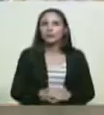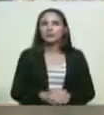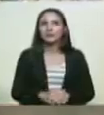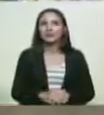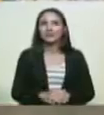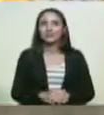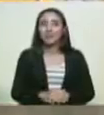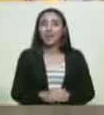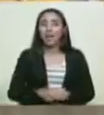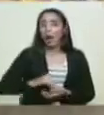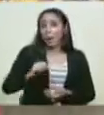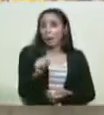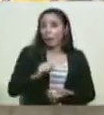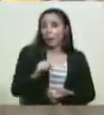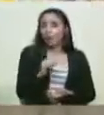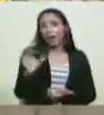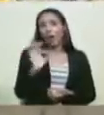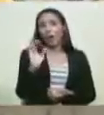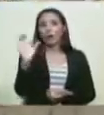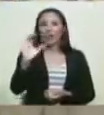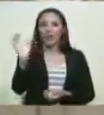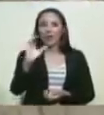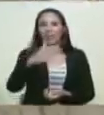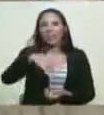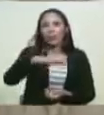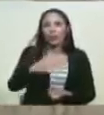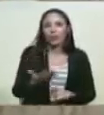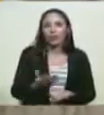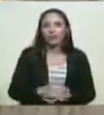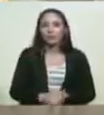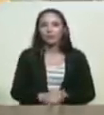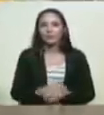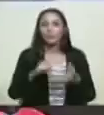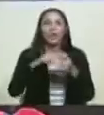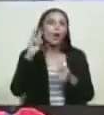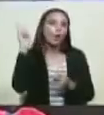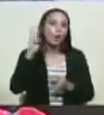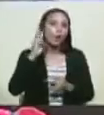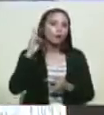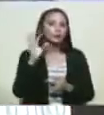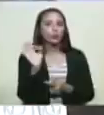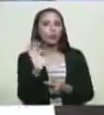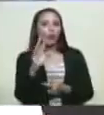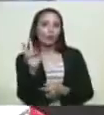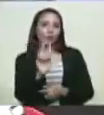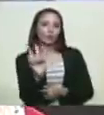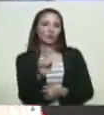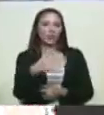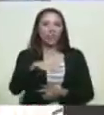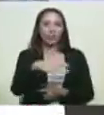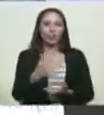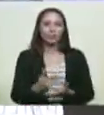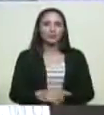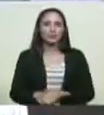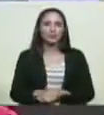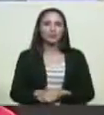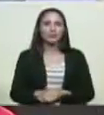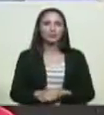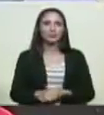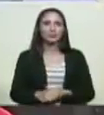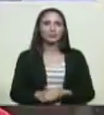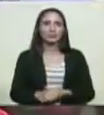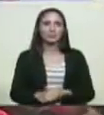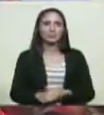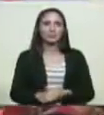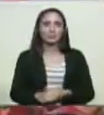¿En Bogotá o en Caracas? ¿En Washington o en Venezuela? Bueno, yo